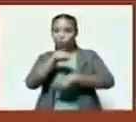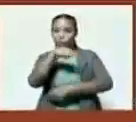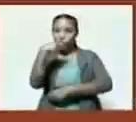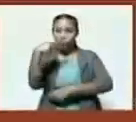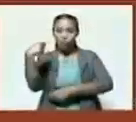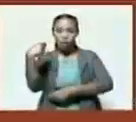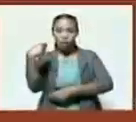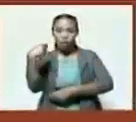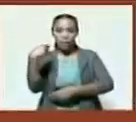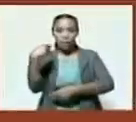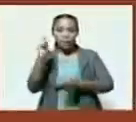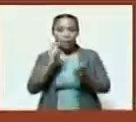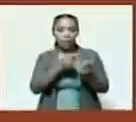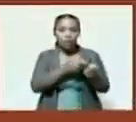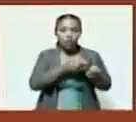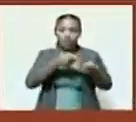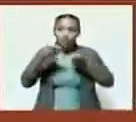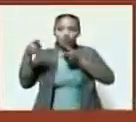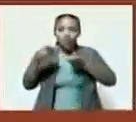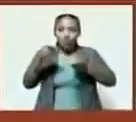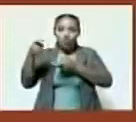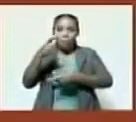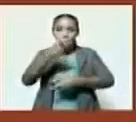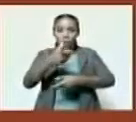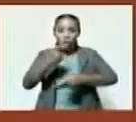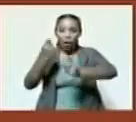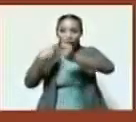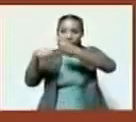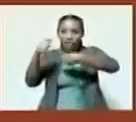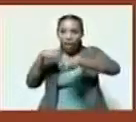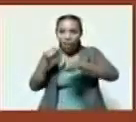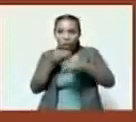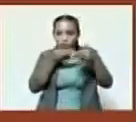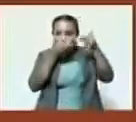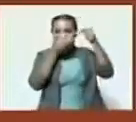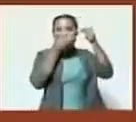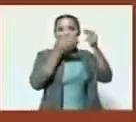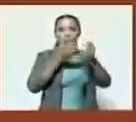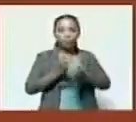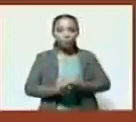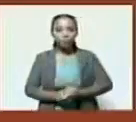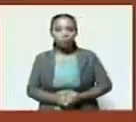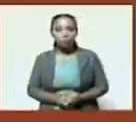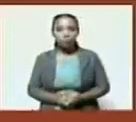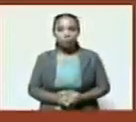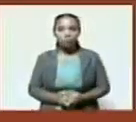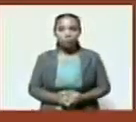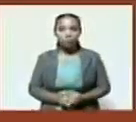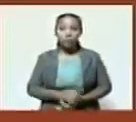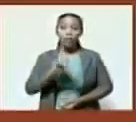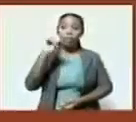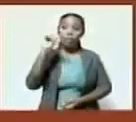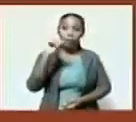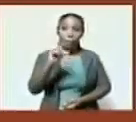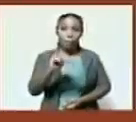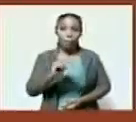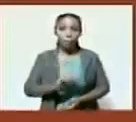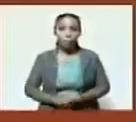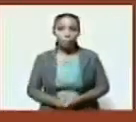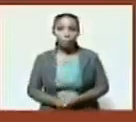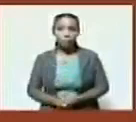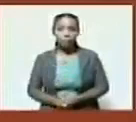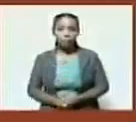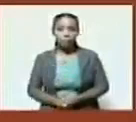del tráfico de personas. Y también